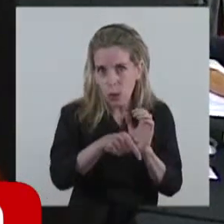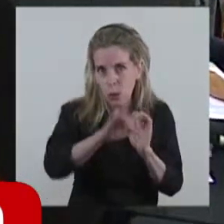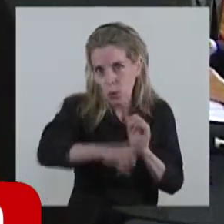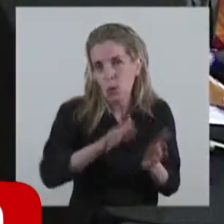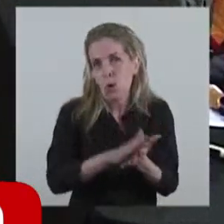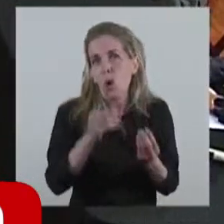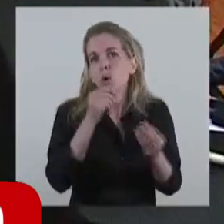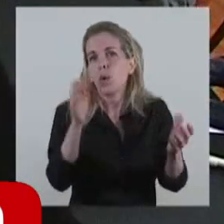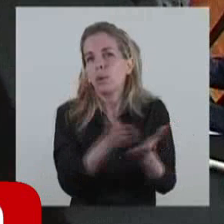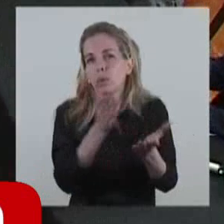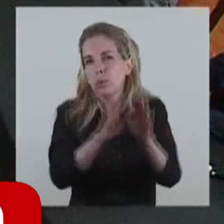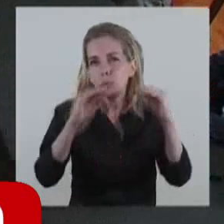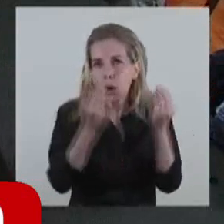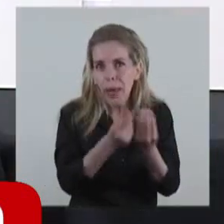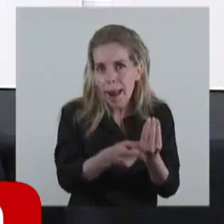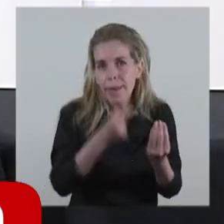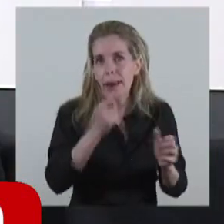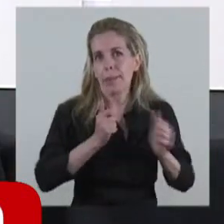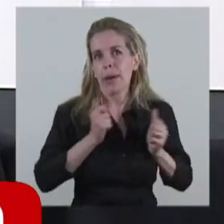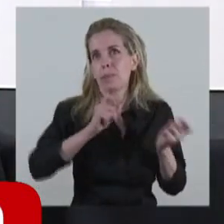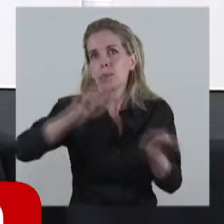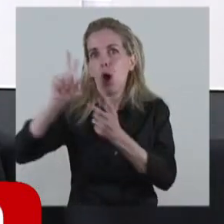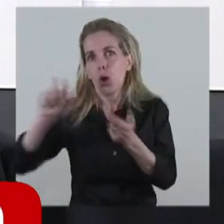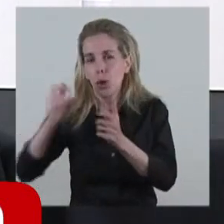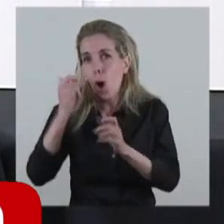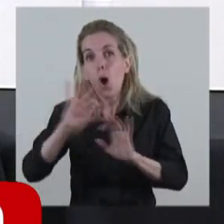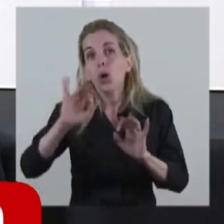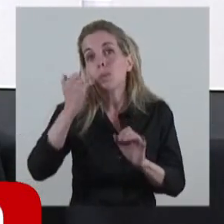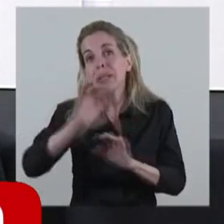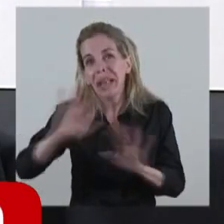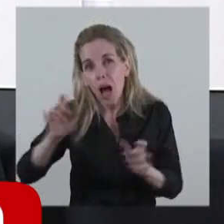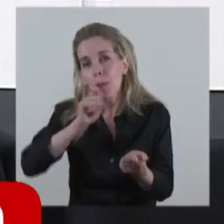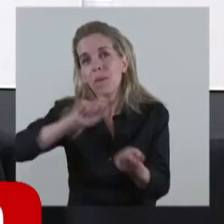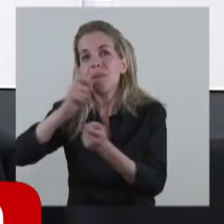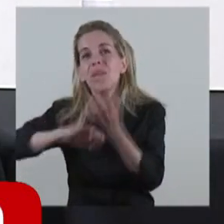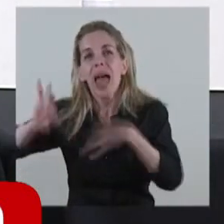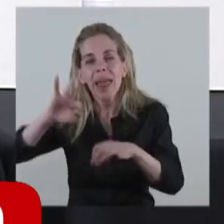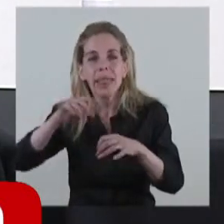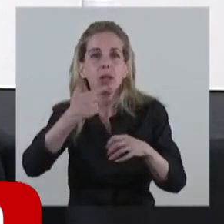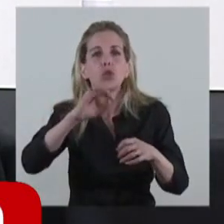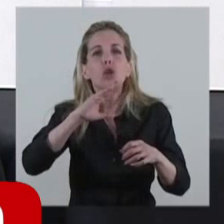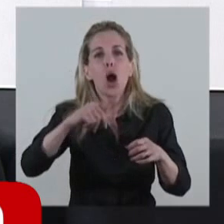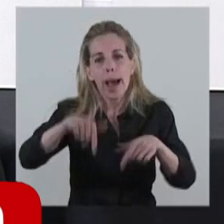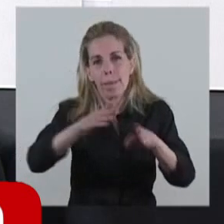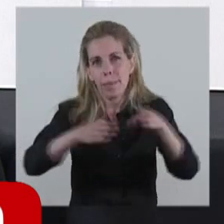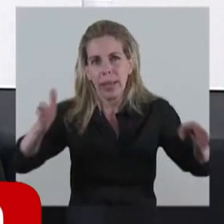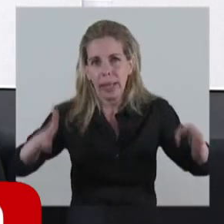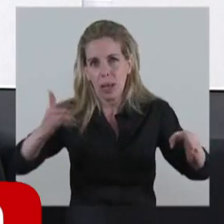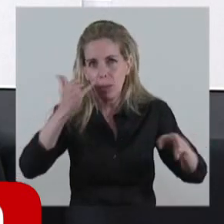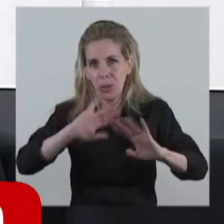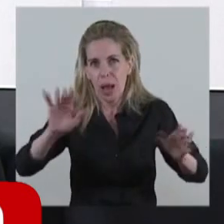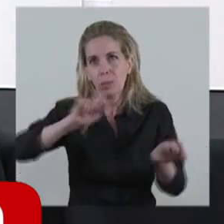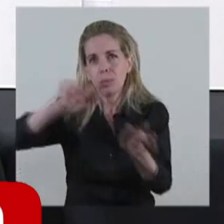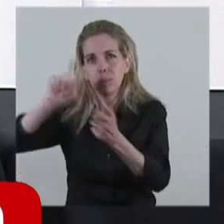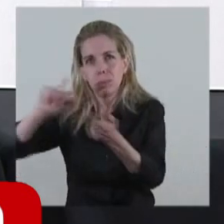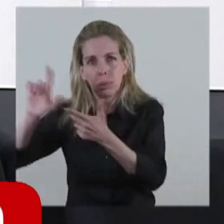han tenido entregado y vendido soja durante esta campaña.